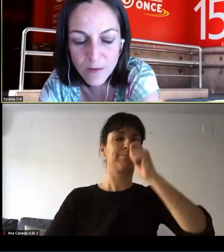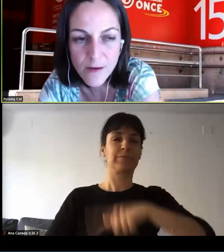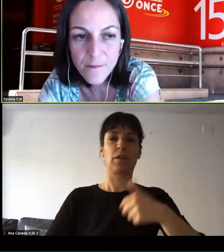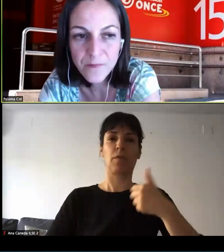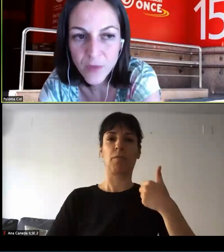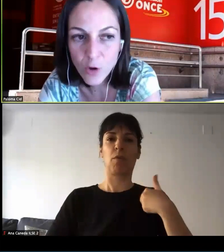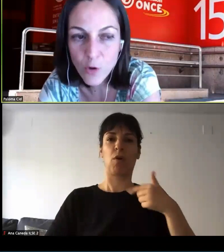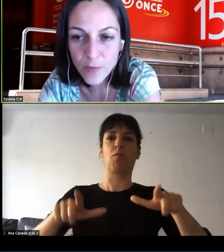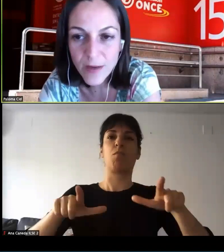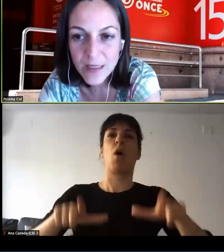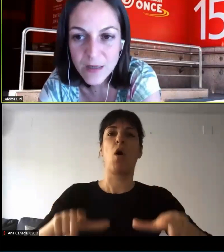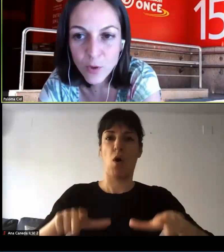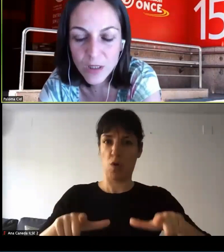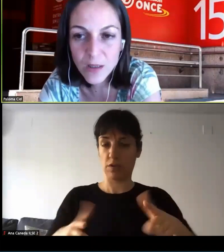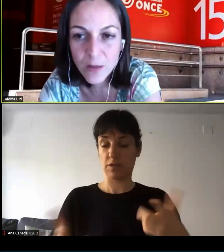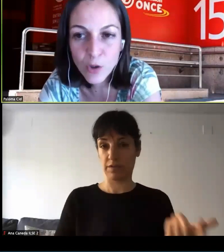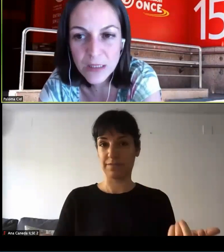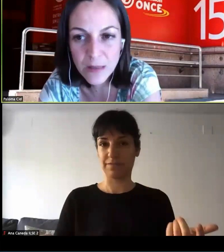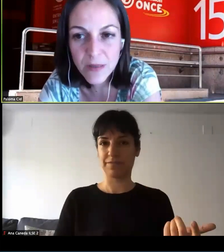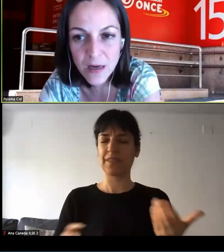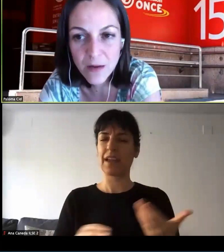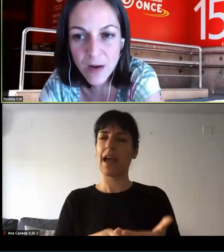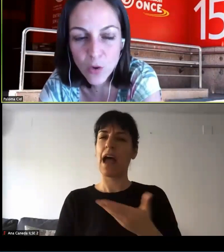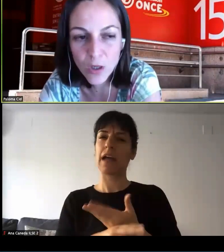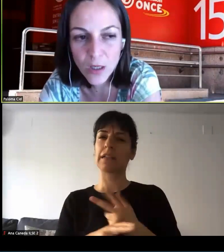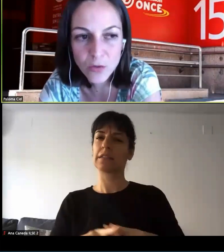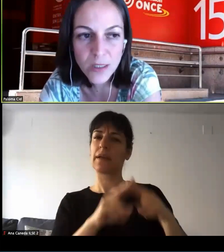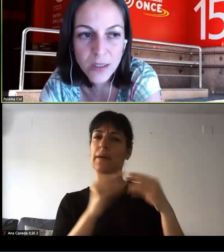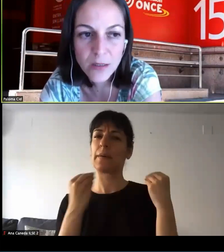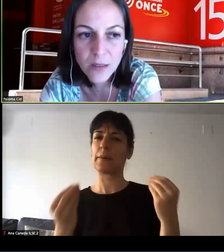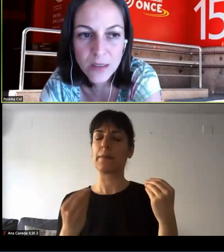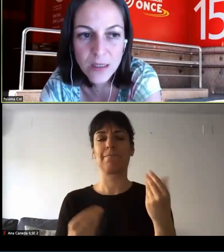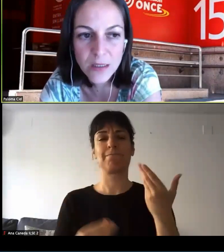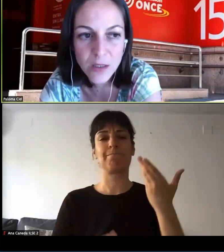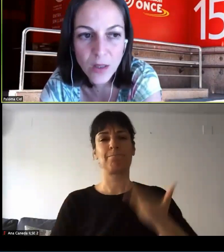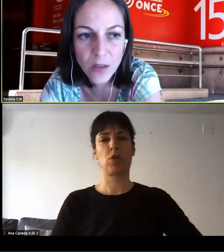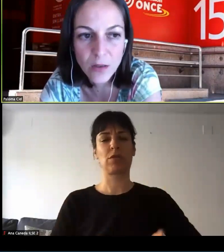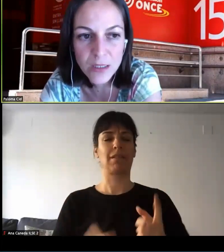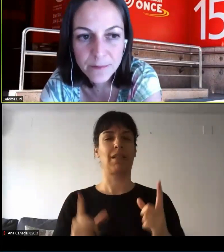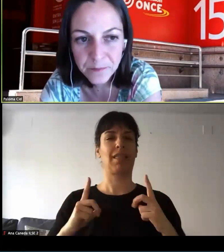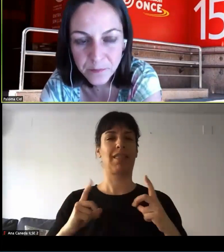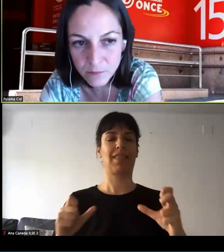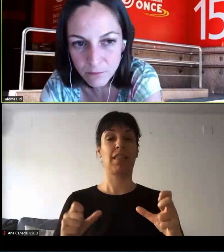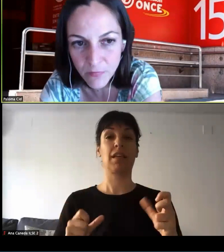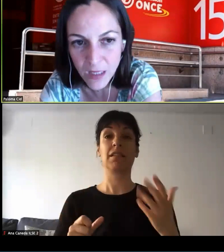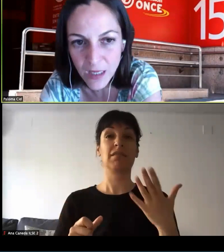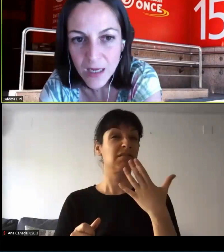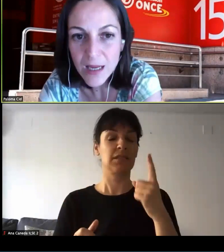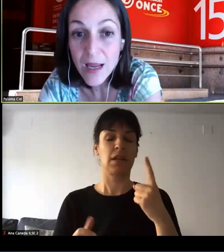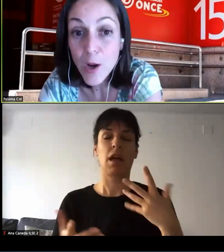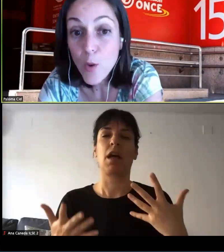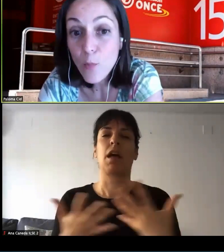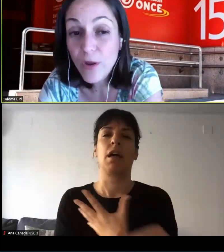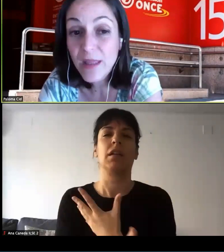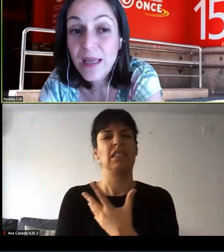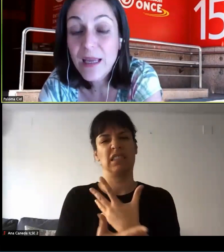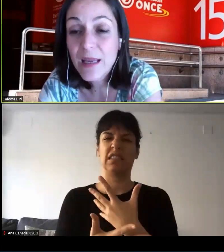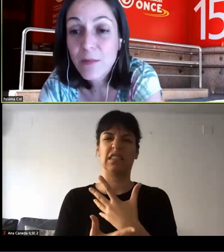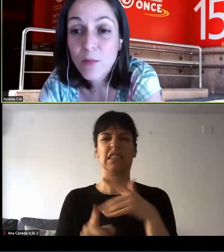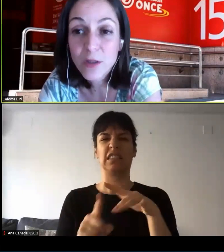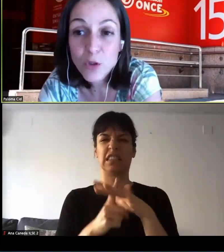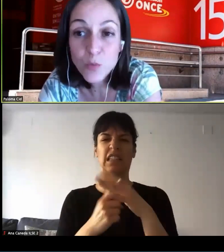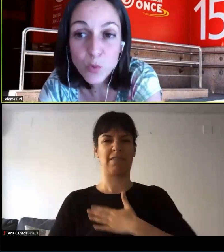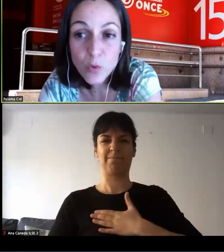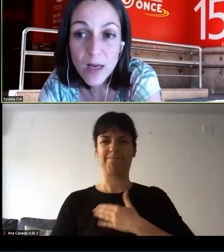acuerdo? Comprobar es importante porque se pasan malos ratos en esas situaciones. Puede que